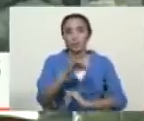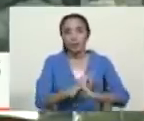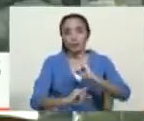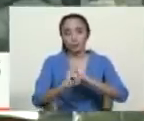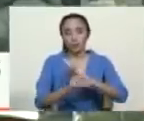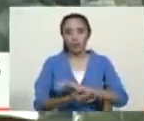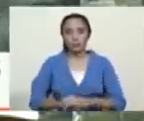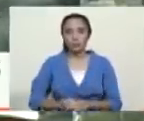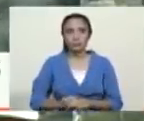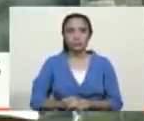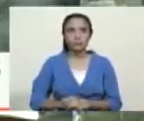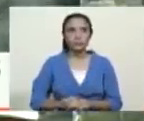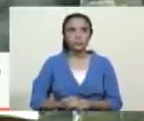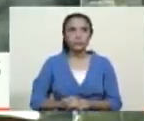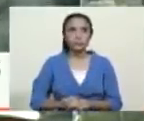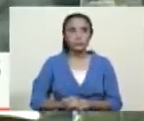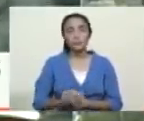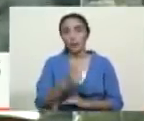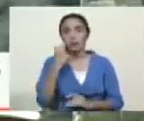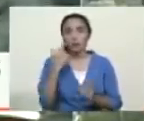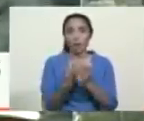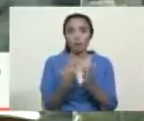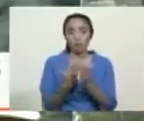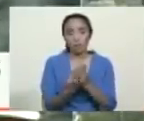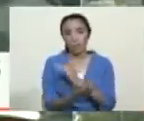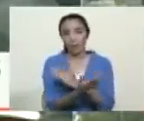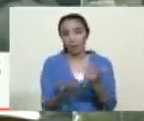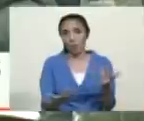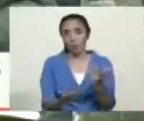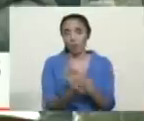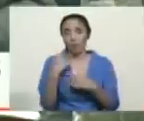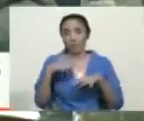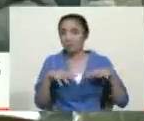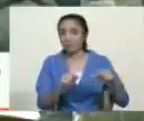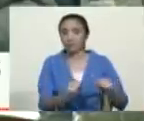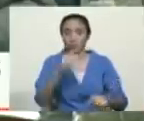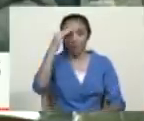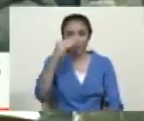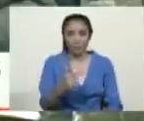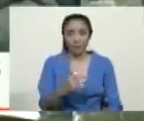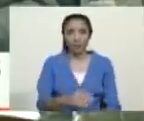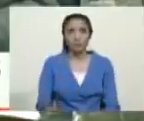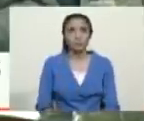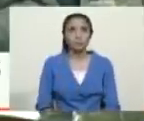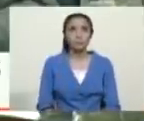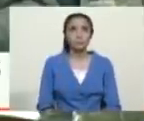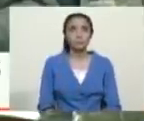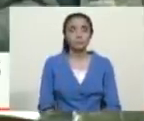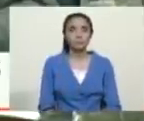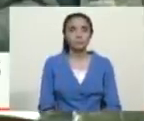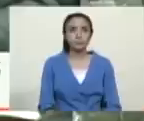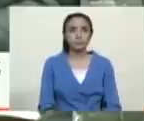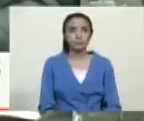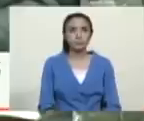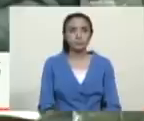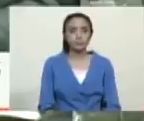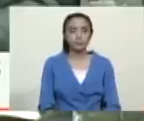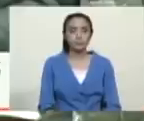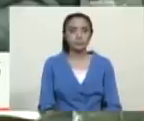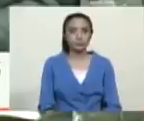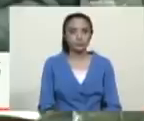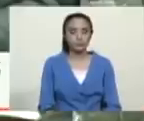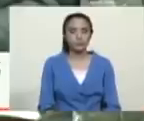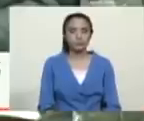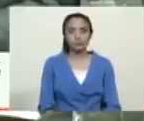y serán testigos, Dios no lo quiera, de una intervención militar que dicen que no apoyan.